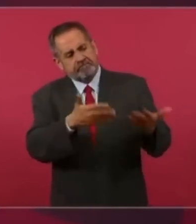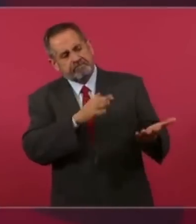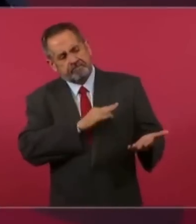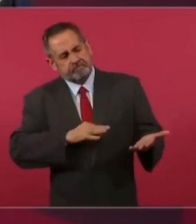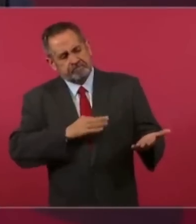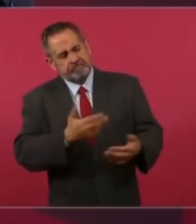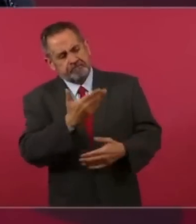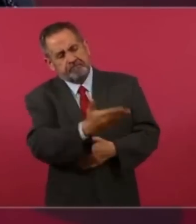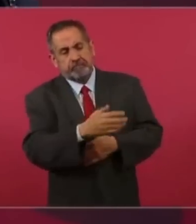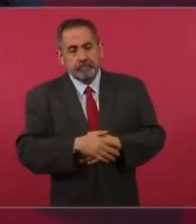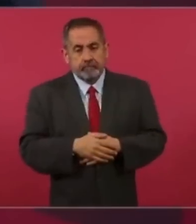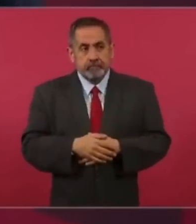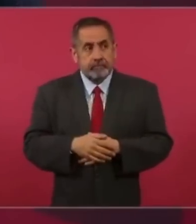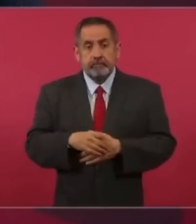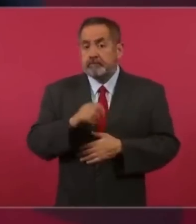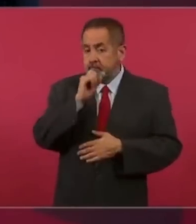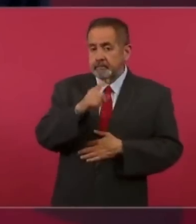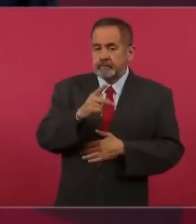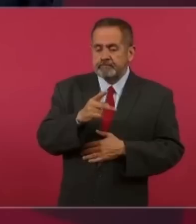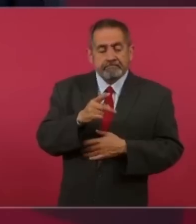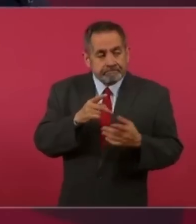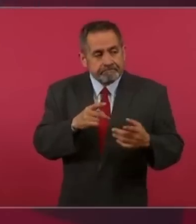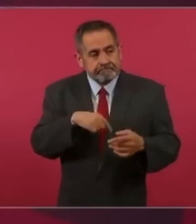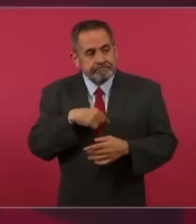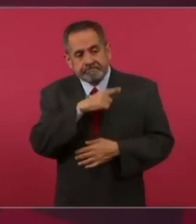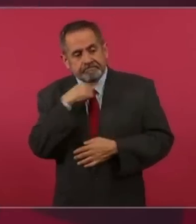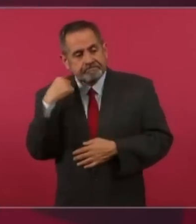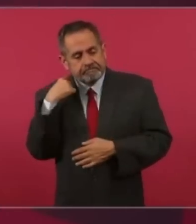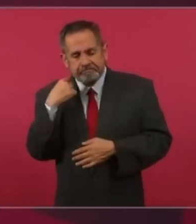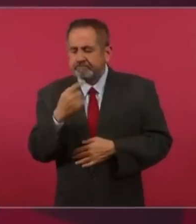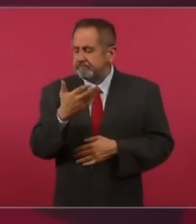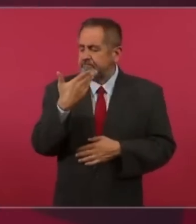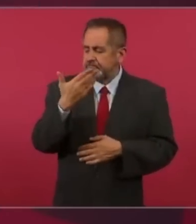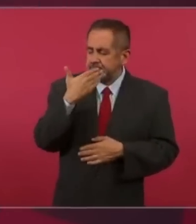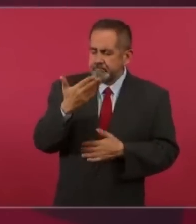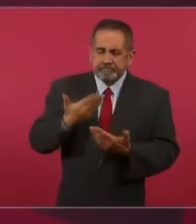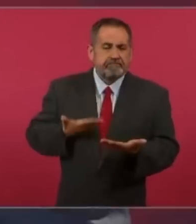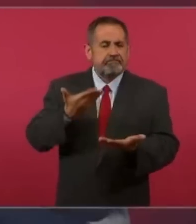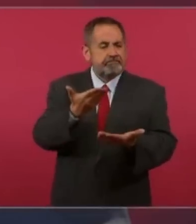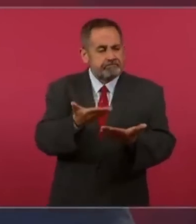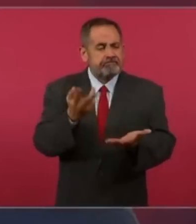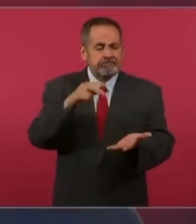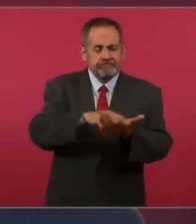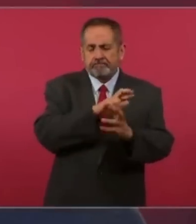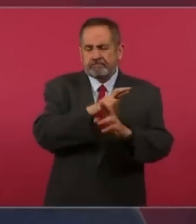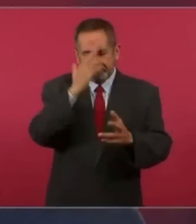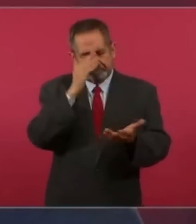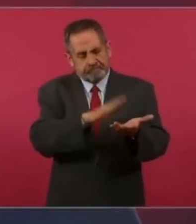a quien obtuvo más votos. Lo hizo la